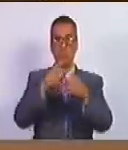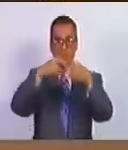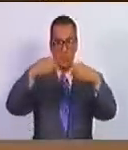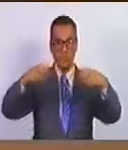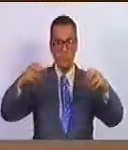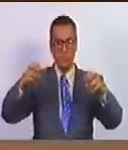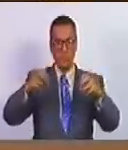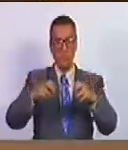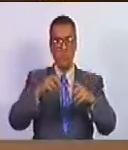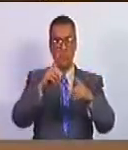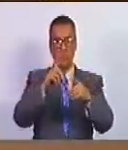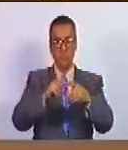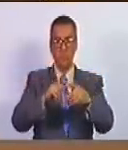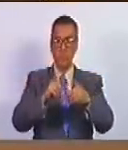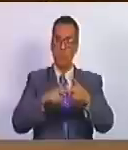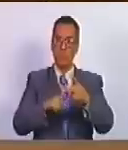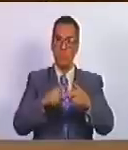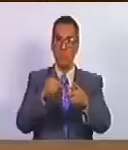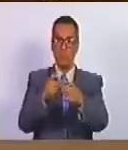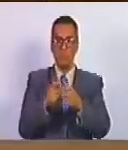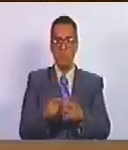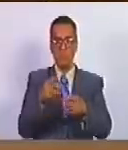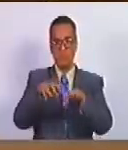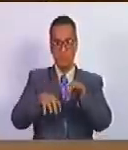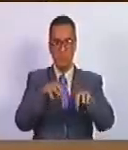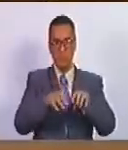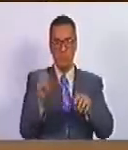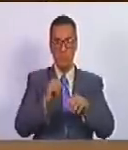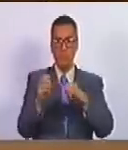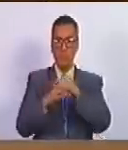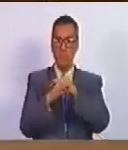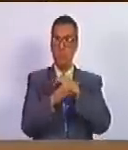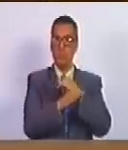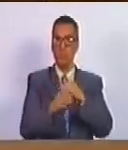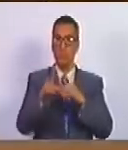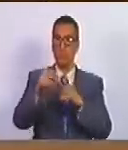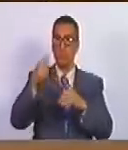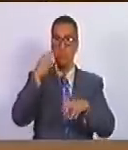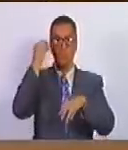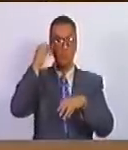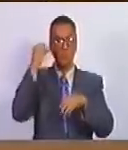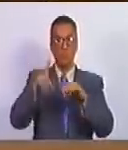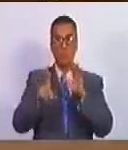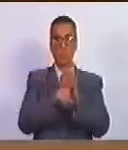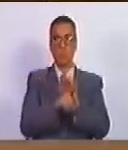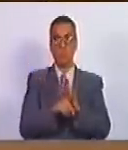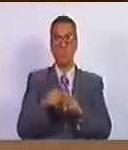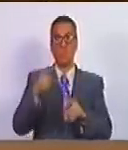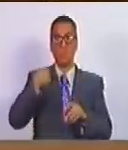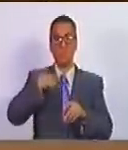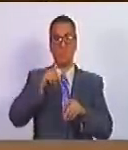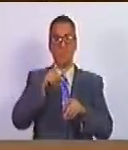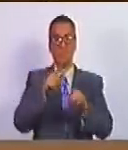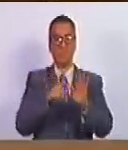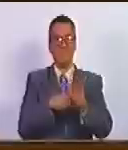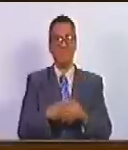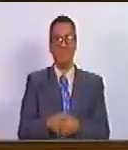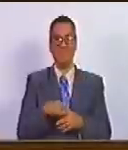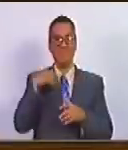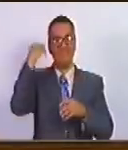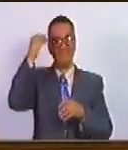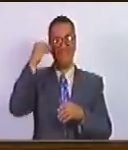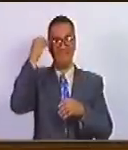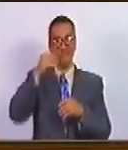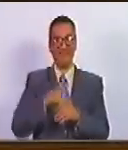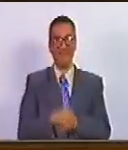Epígrafe derogatoria, tributos estadales o municipales no previstos en esta ley. Es todo, señor presidente. En